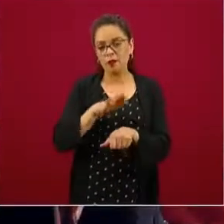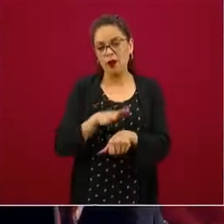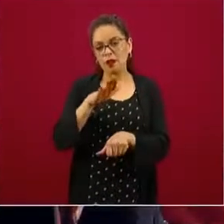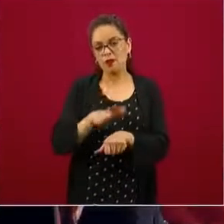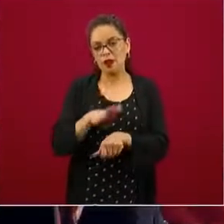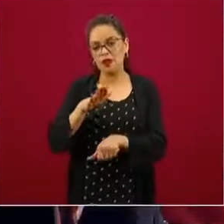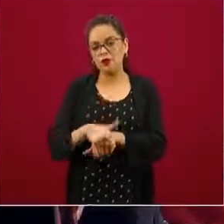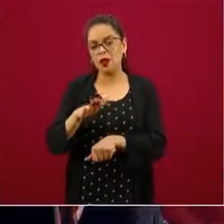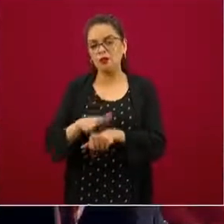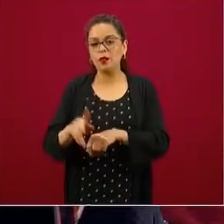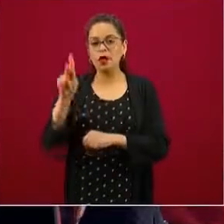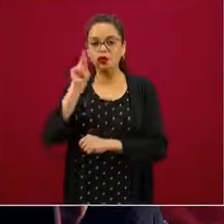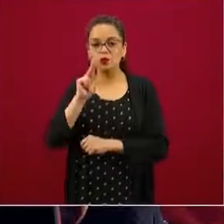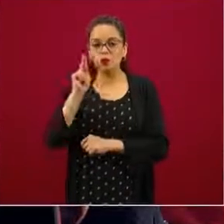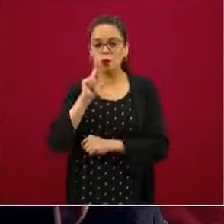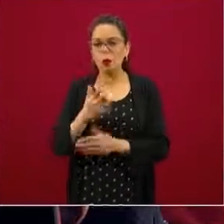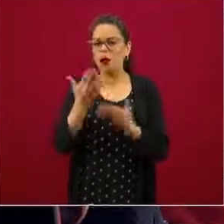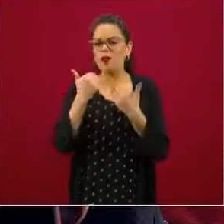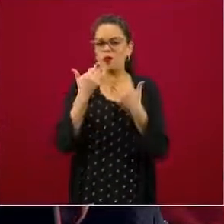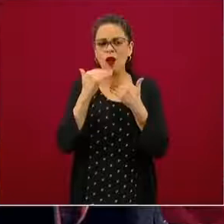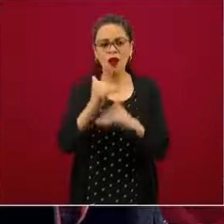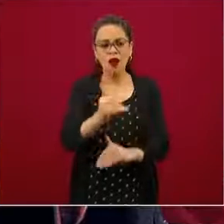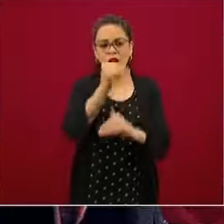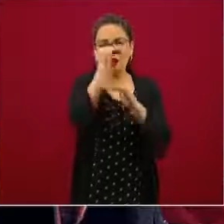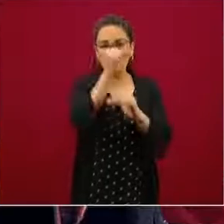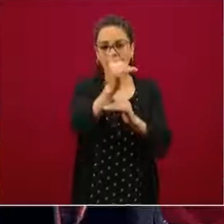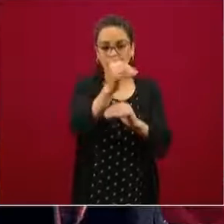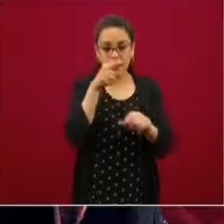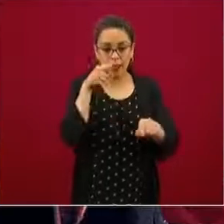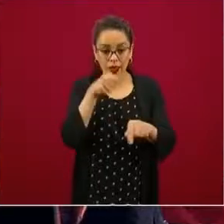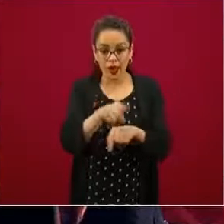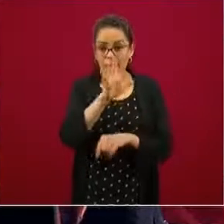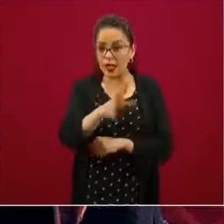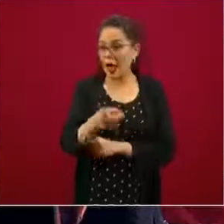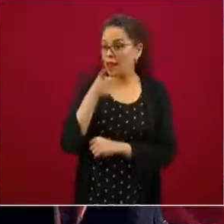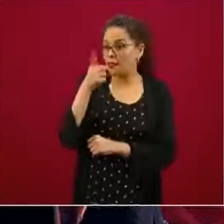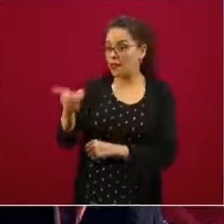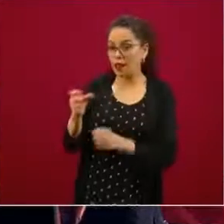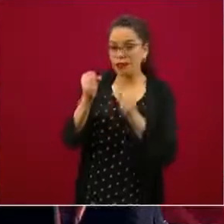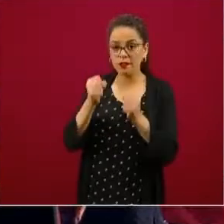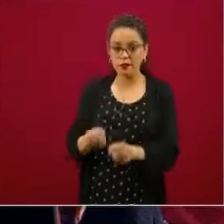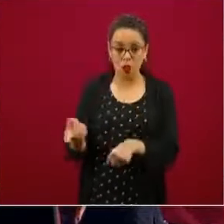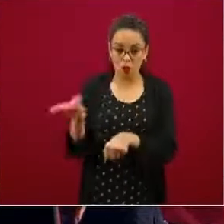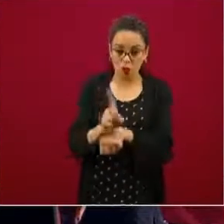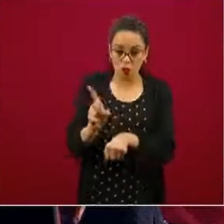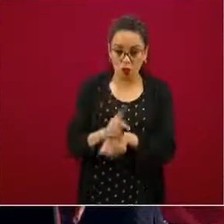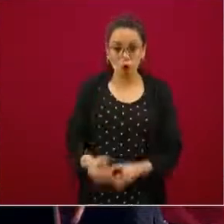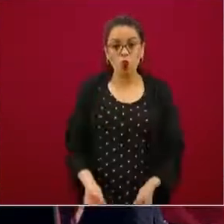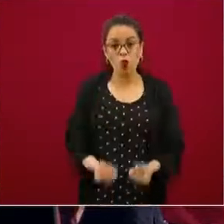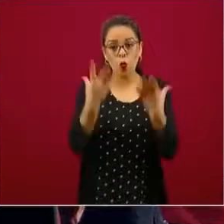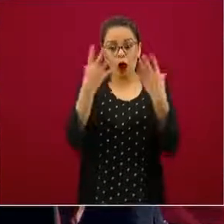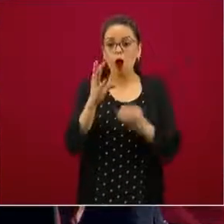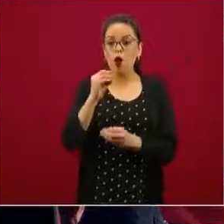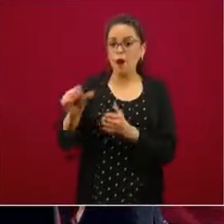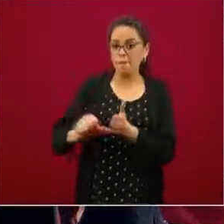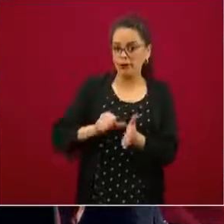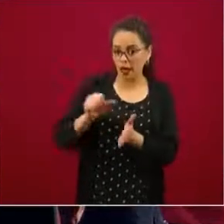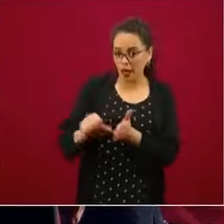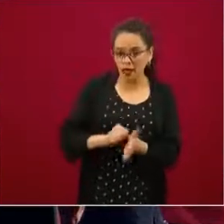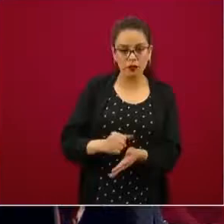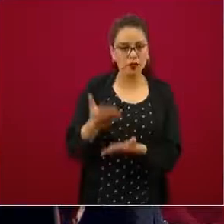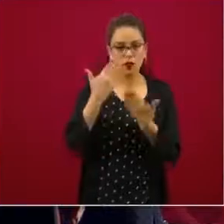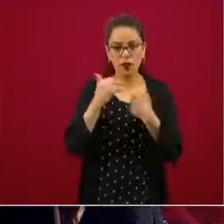un límite, no hay un límite preespecificado, no hay una cuota diaria, no hay una cuota mensual, no hay una cuota por